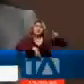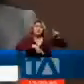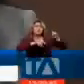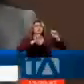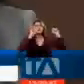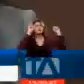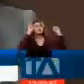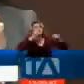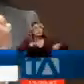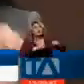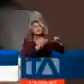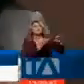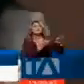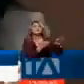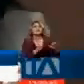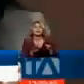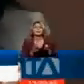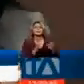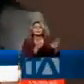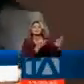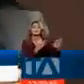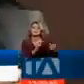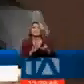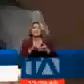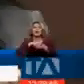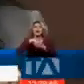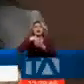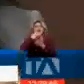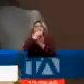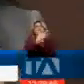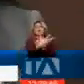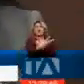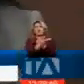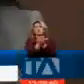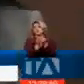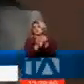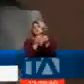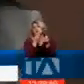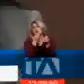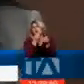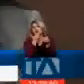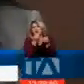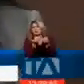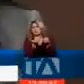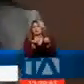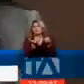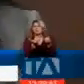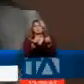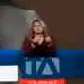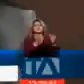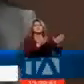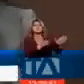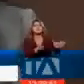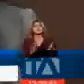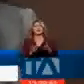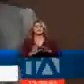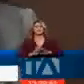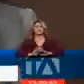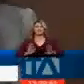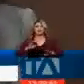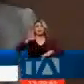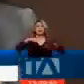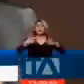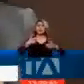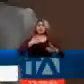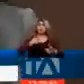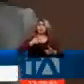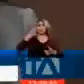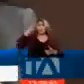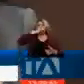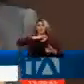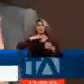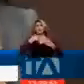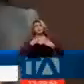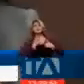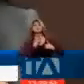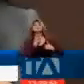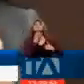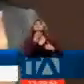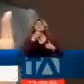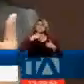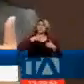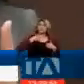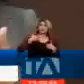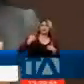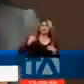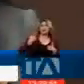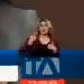ser tratados ambulatoriamente. Entonces, eso es importante que la ciudadanía conozca. En cuanto a lo que son